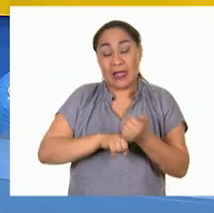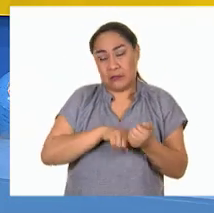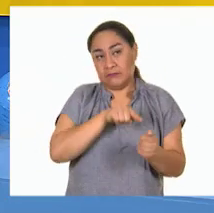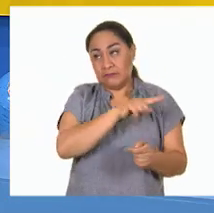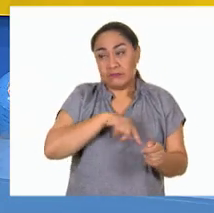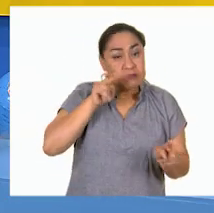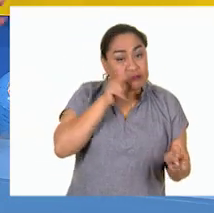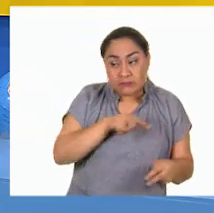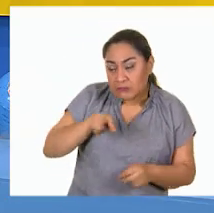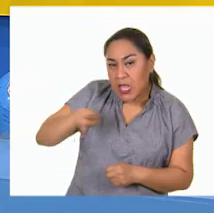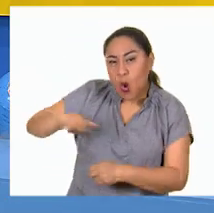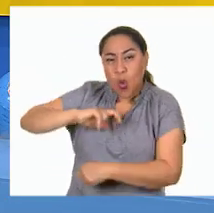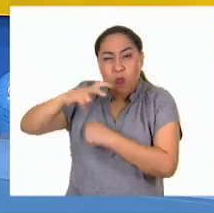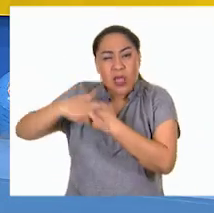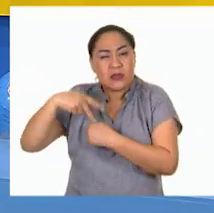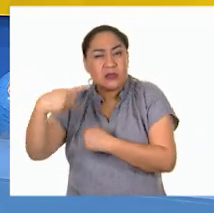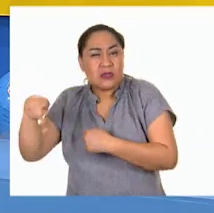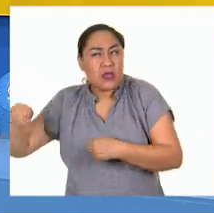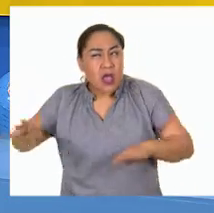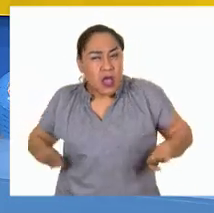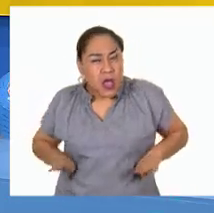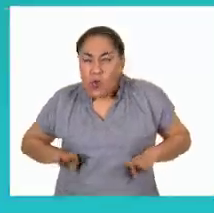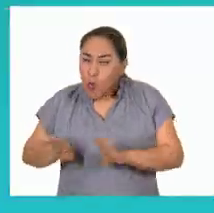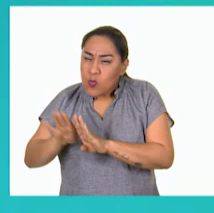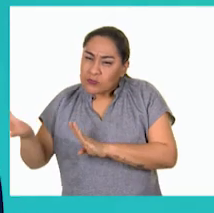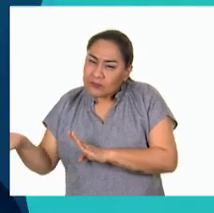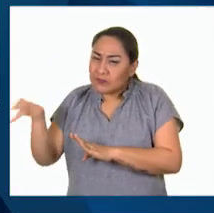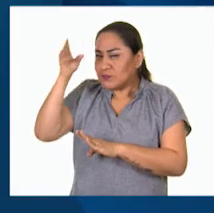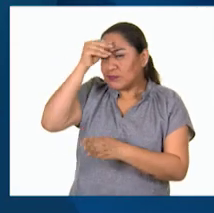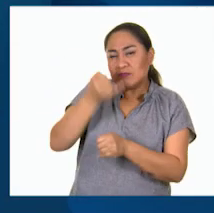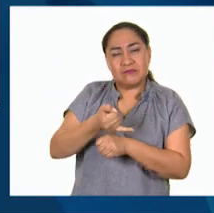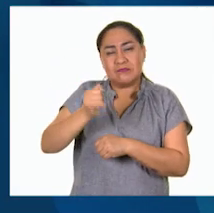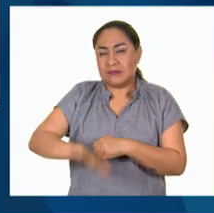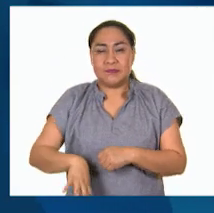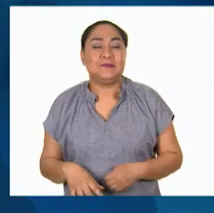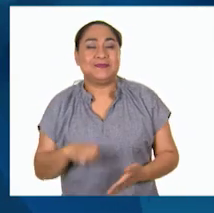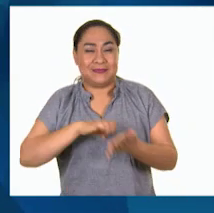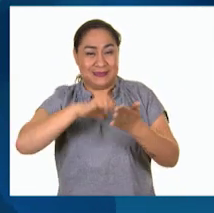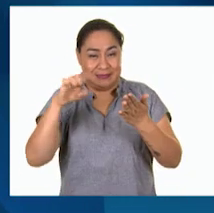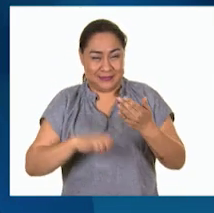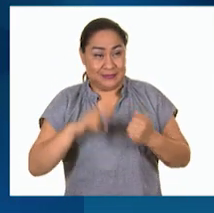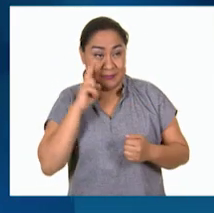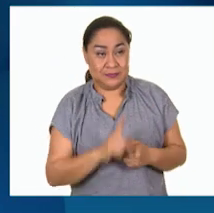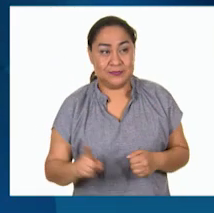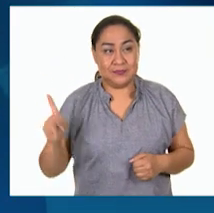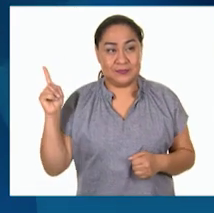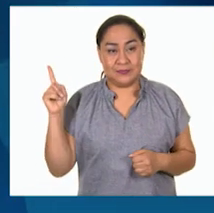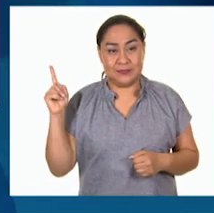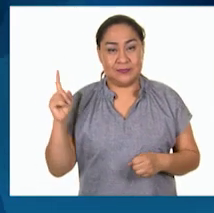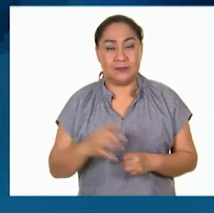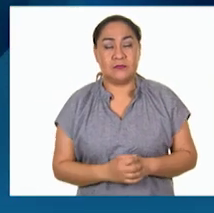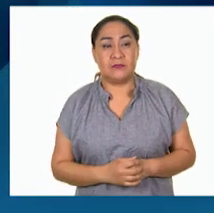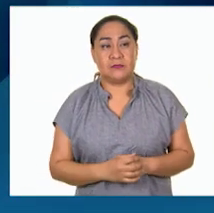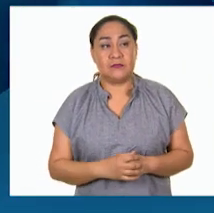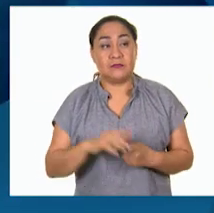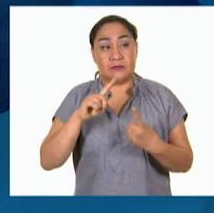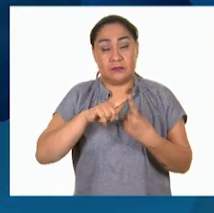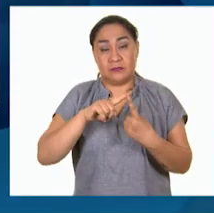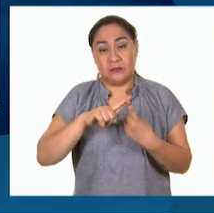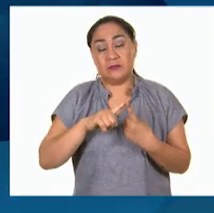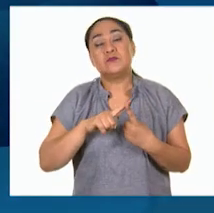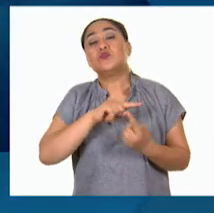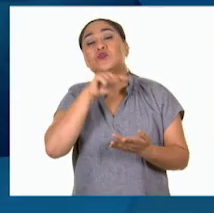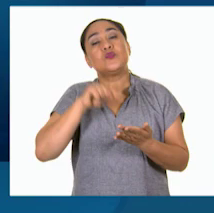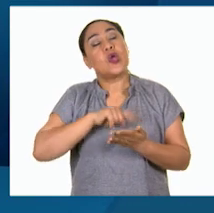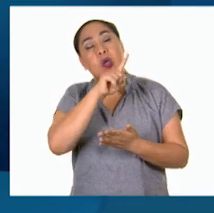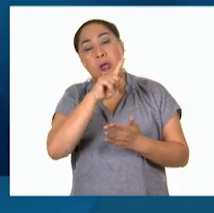europeos, sino que simple y sencillamente los imitaban. Por ejemplo, vean estas 2 imágenes. La primera es la columna de Juliette, que